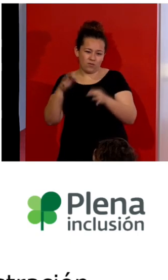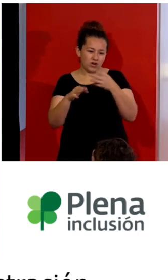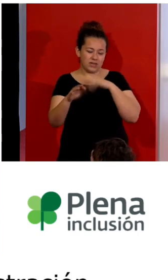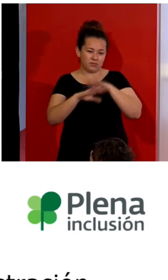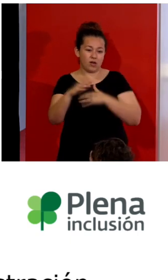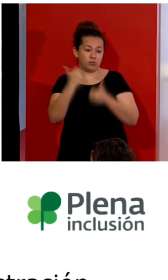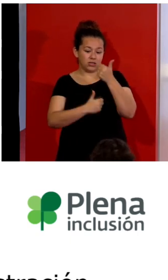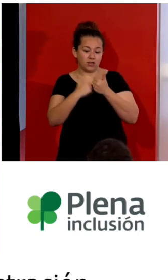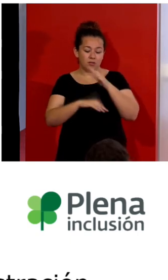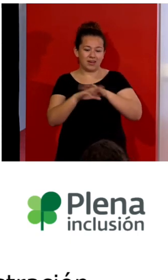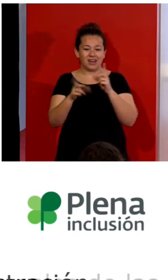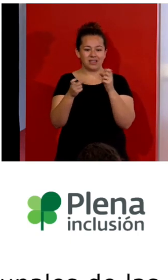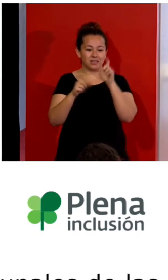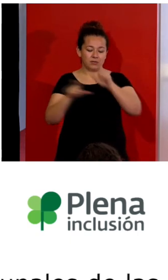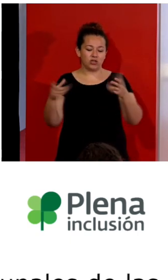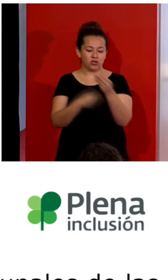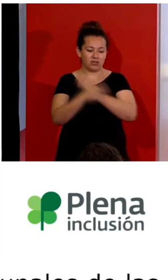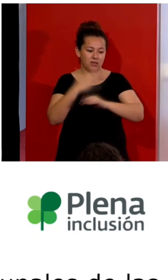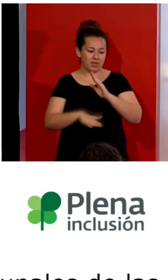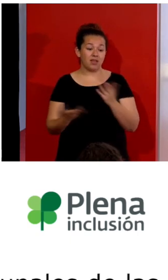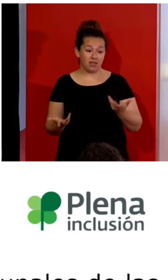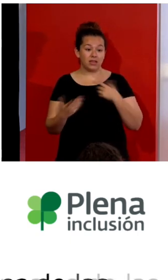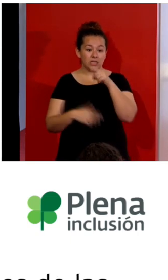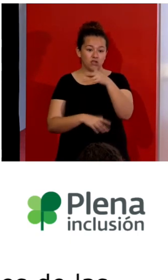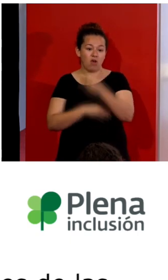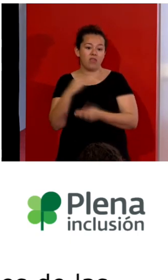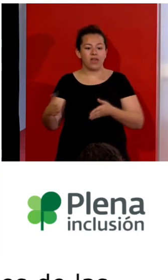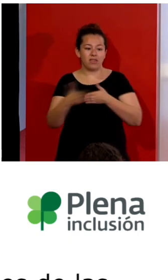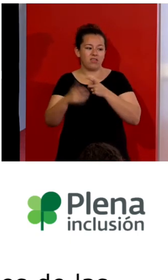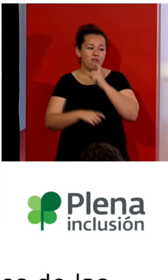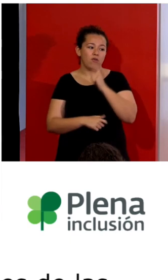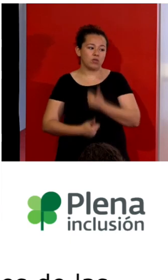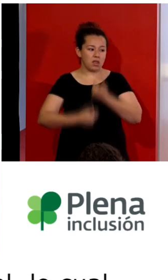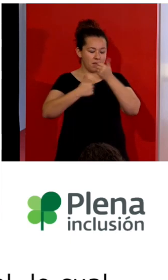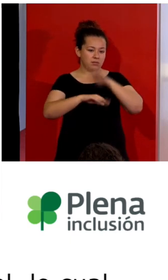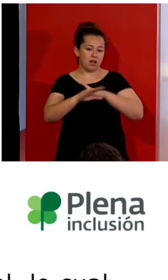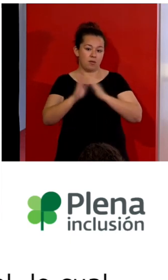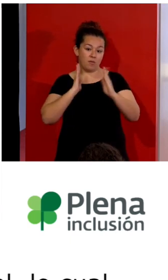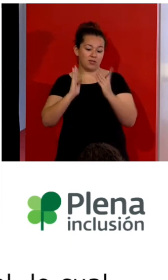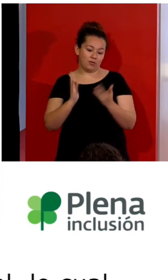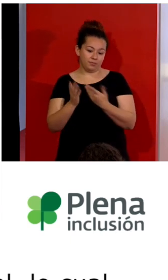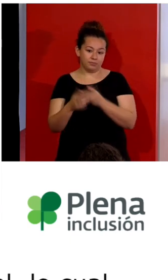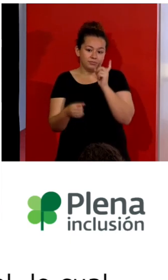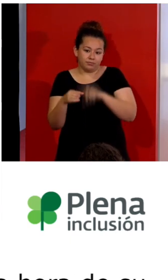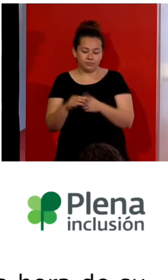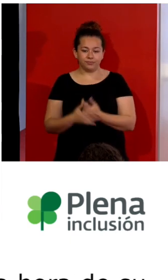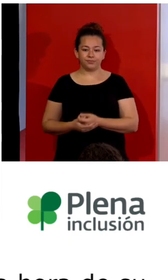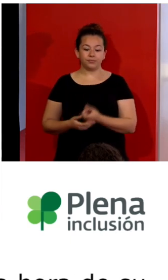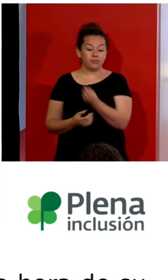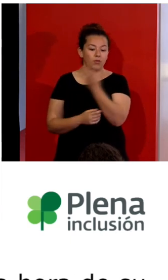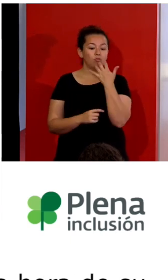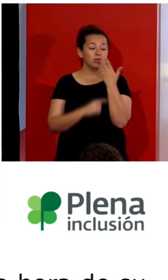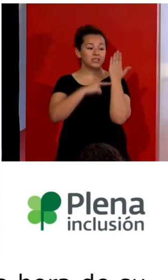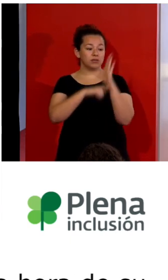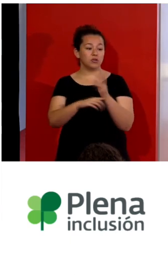oposiciones acerca de las necesidades de las personas con discapacidad intelectual, lo cual supone una dificultad importante a la hora de su acceso. Algunos ejemplos